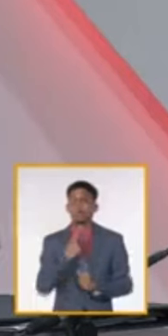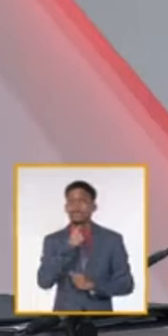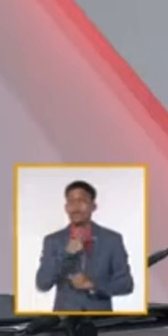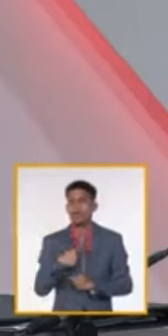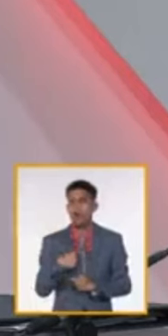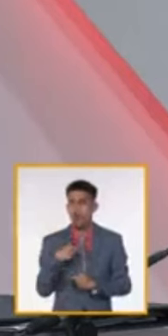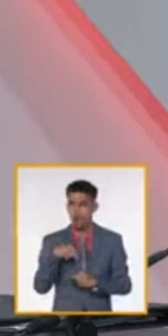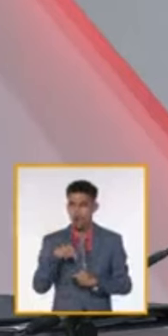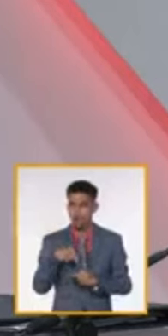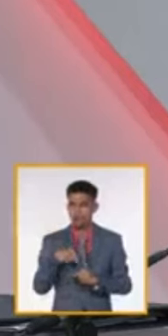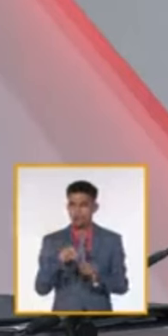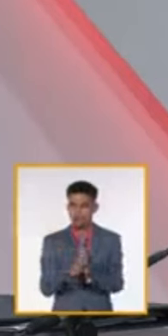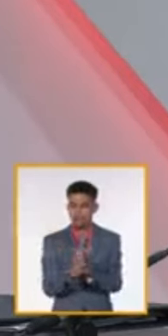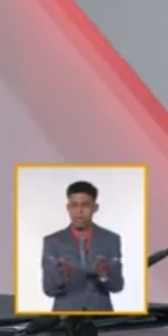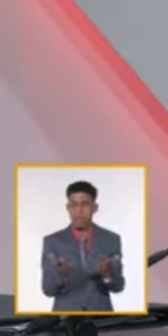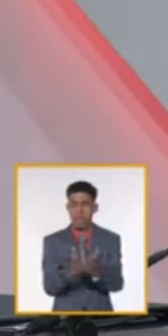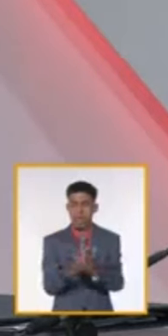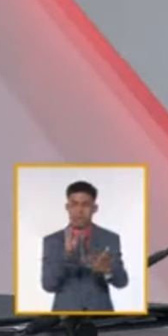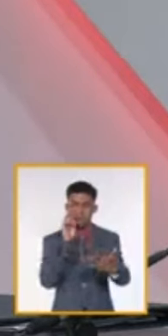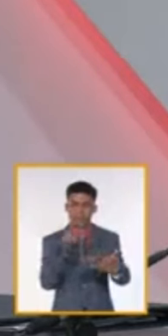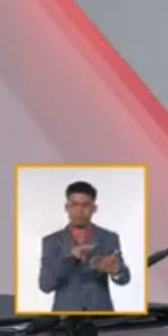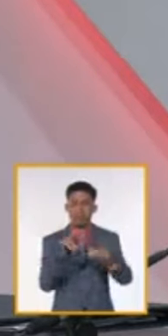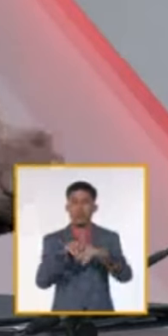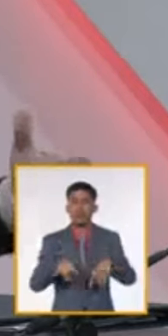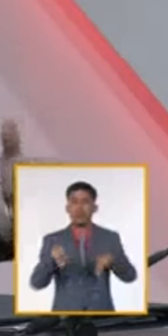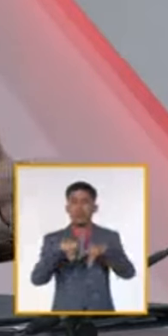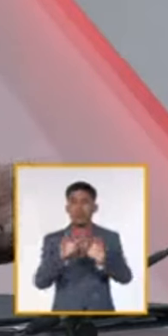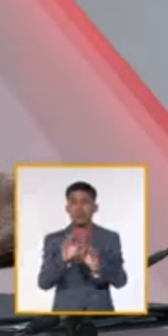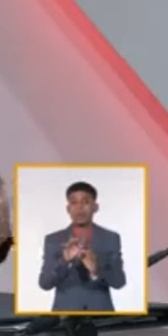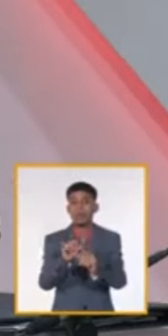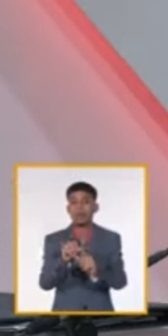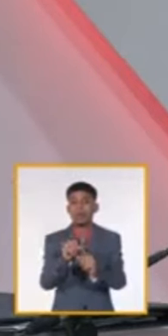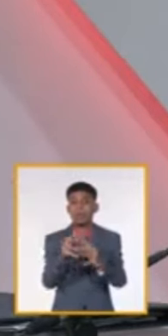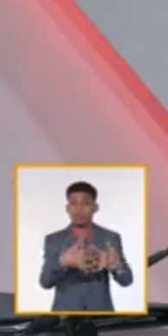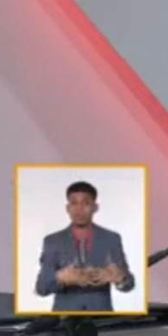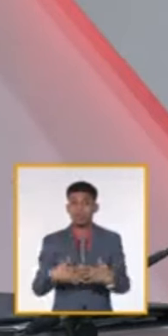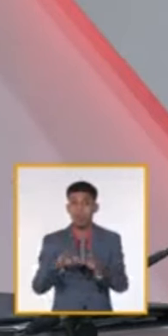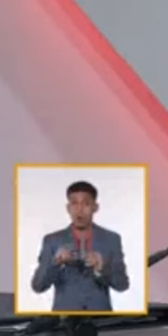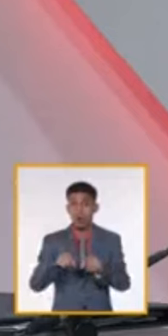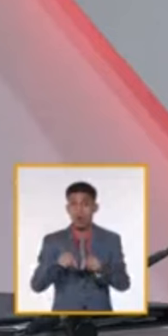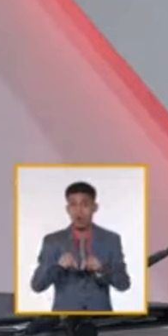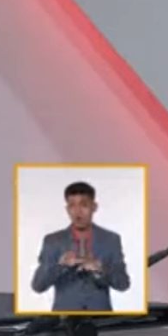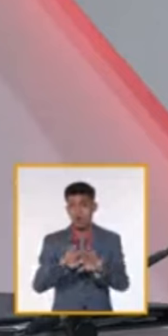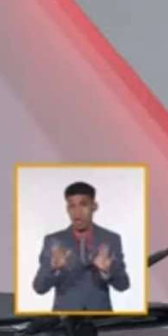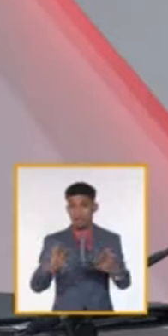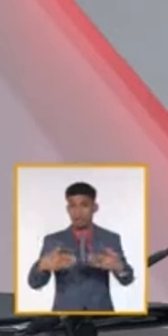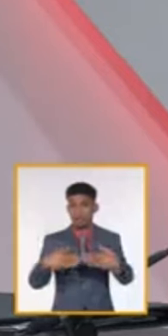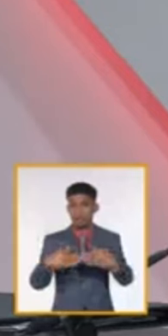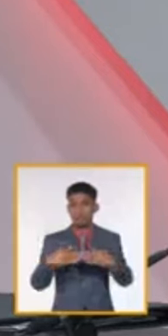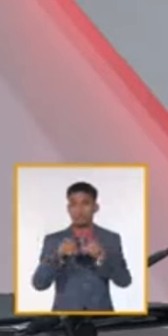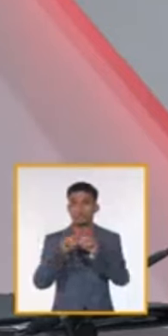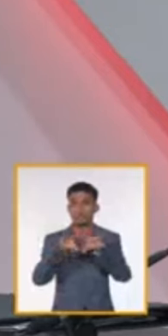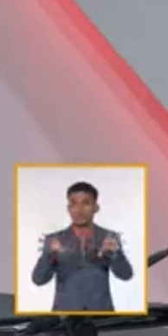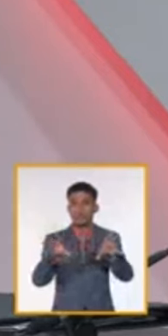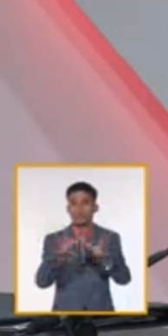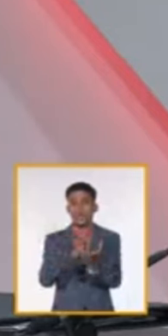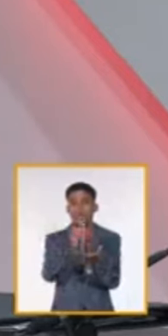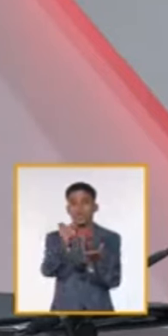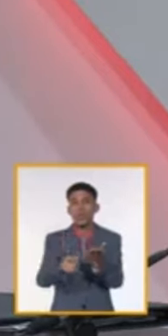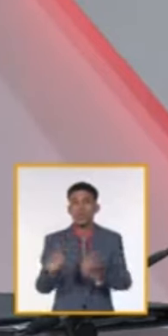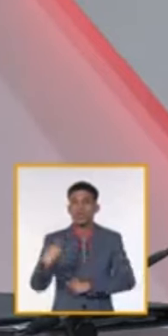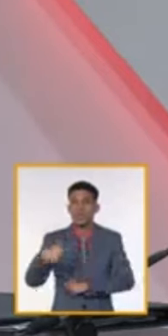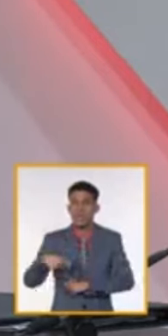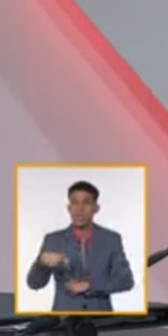hoy Columbia, la Universidad de Columbia, cerraron la publicación de los estudiantes de Derecho porque